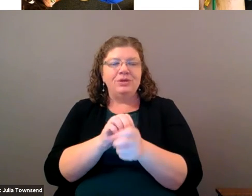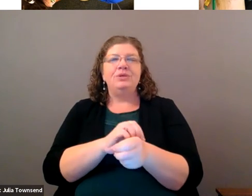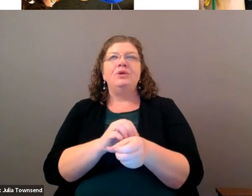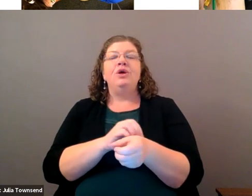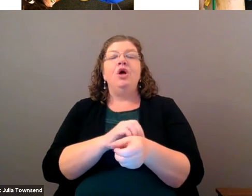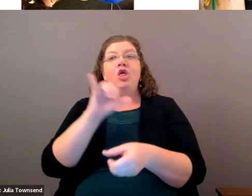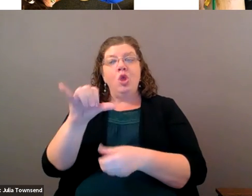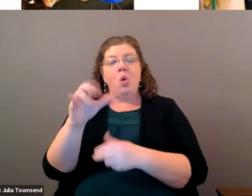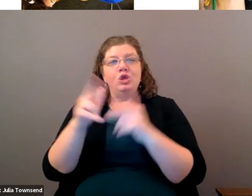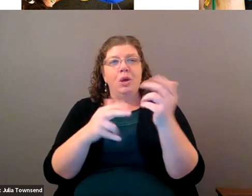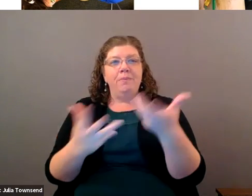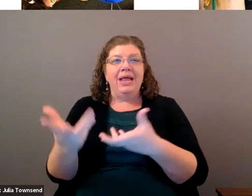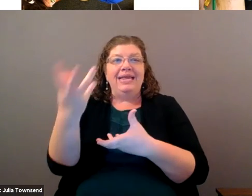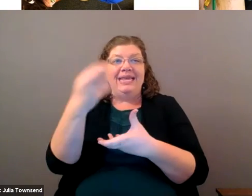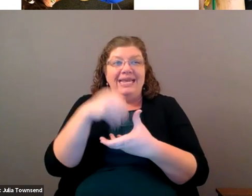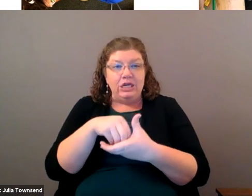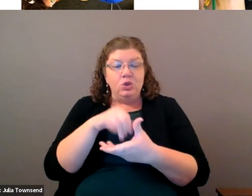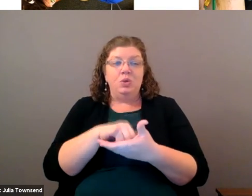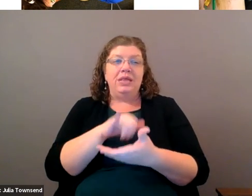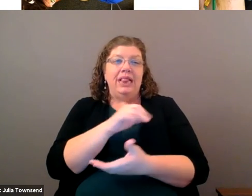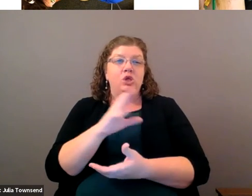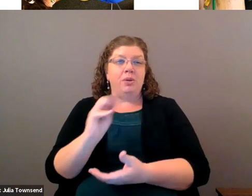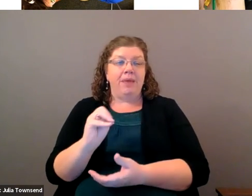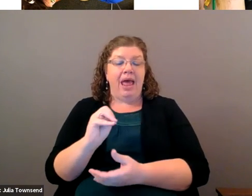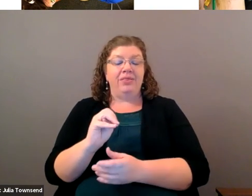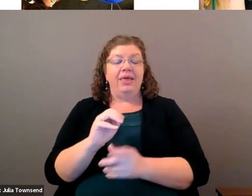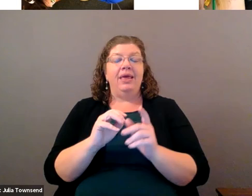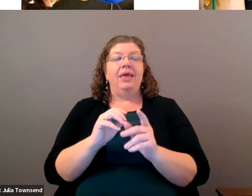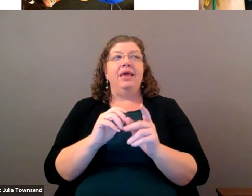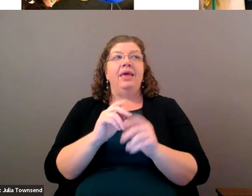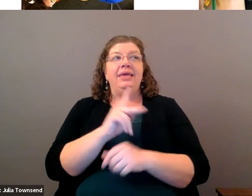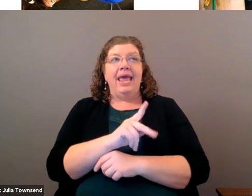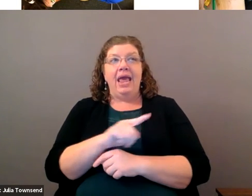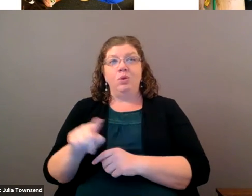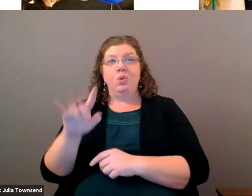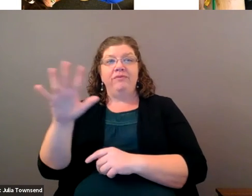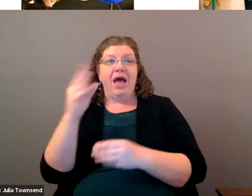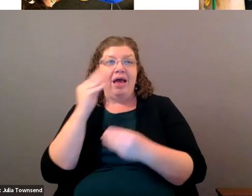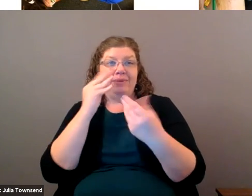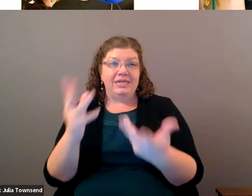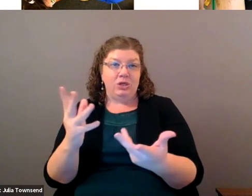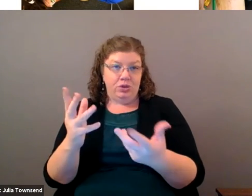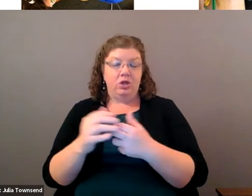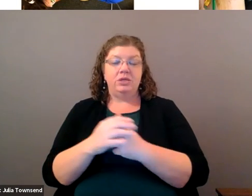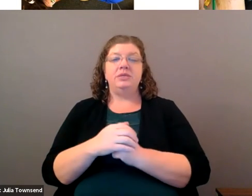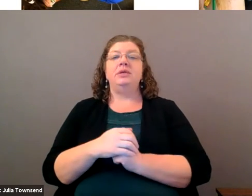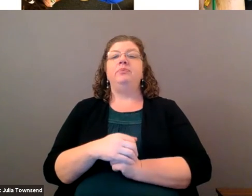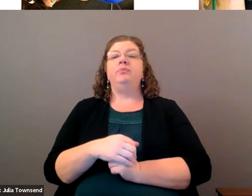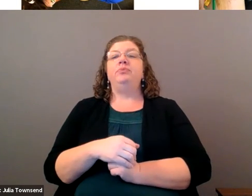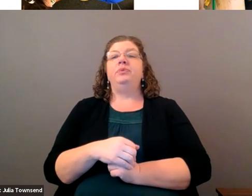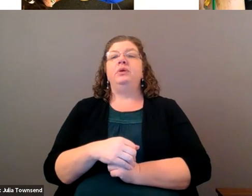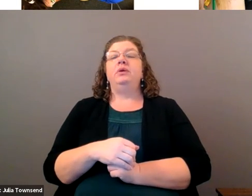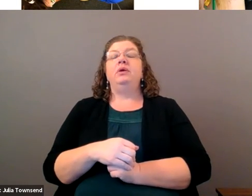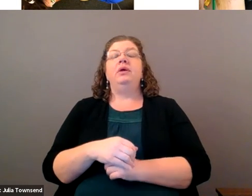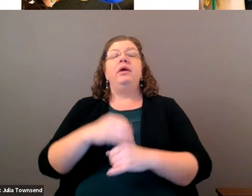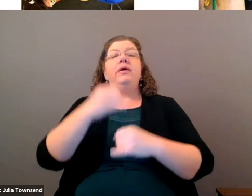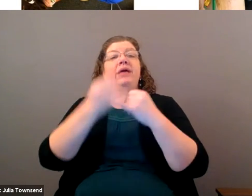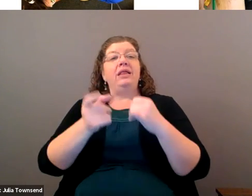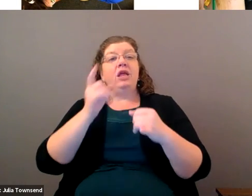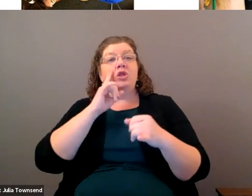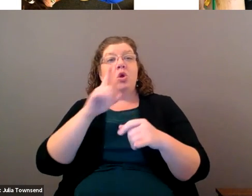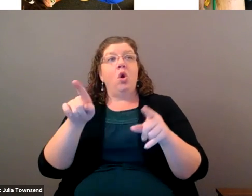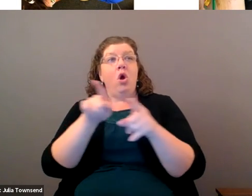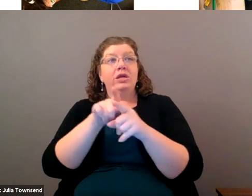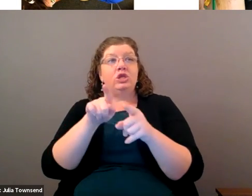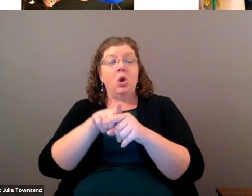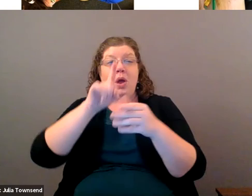oportunidad. Entonces, esas son cosas que se incluyen en los materiales de Illustrative Math. Y también, por último, hay problemas